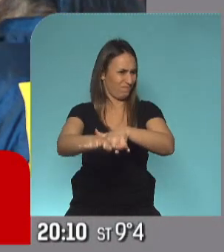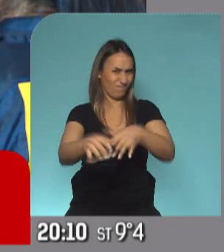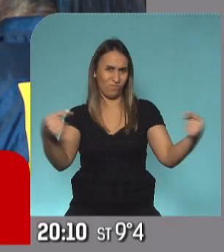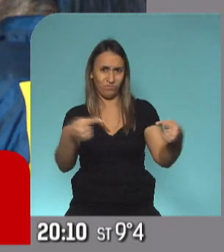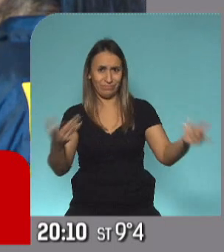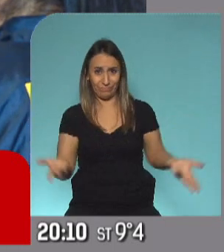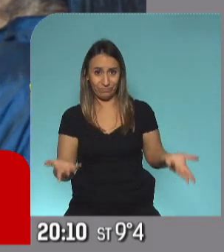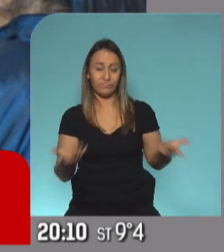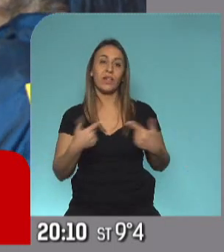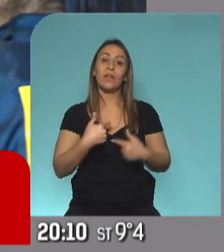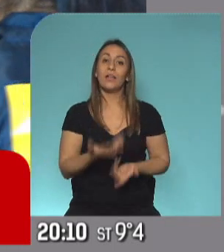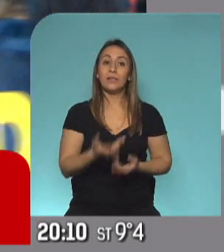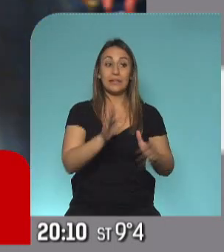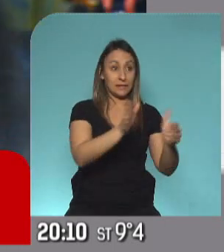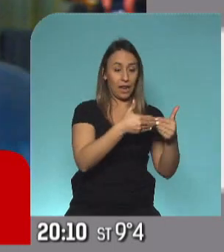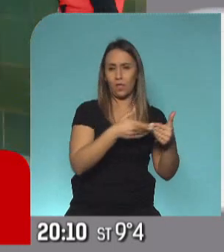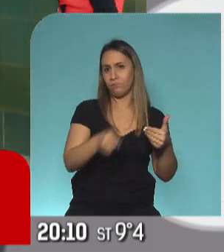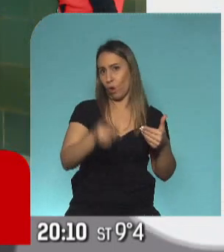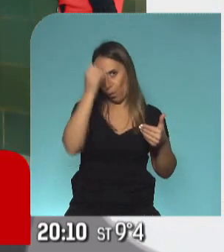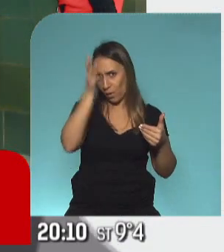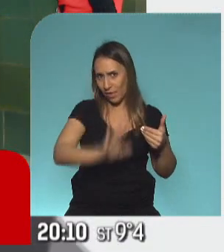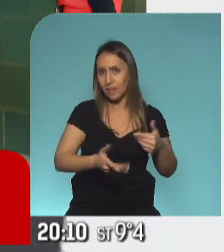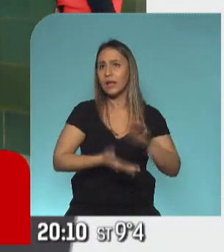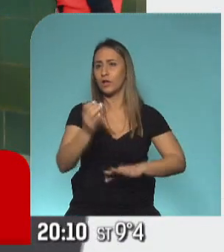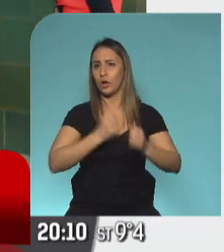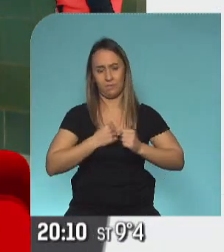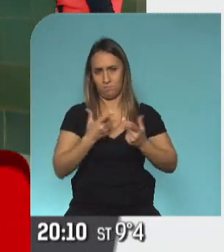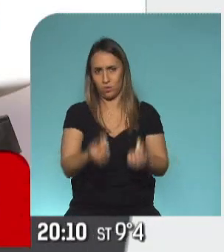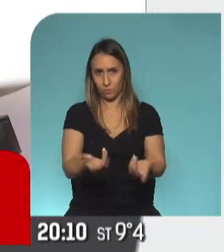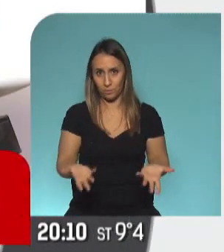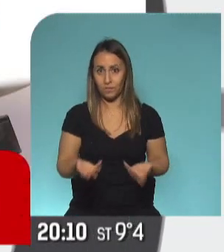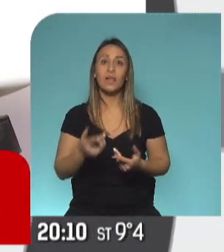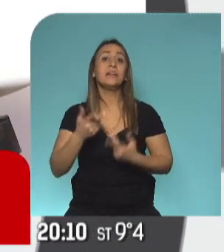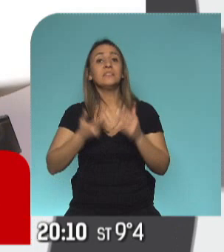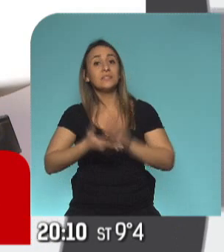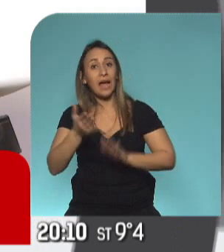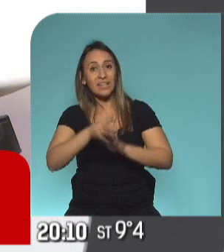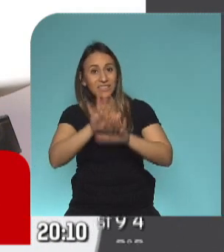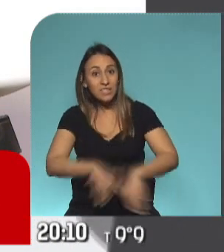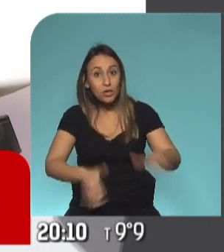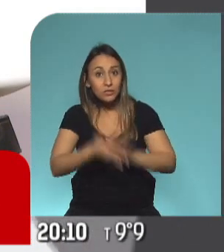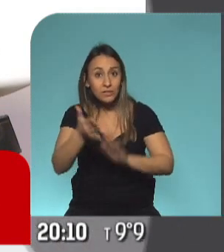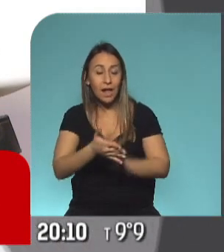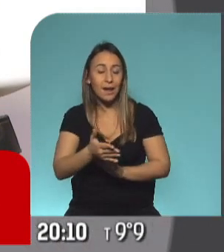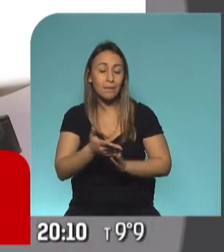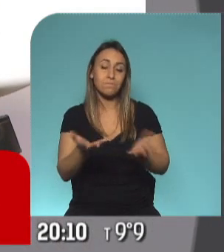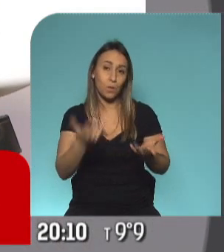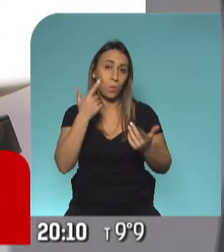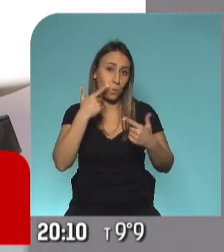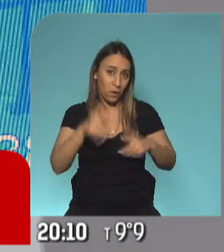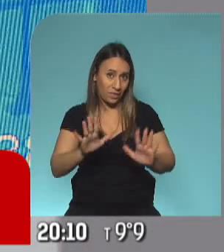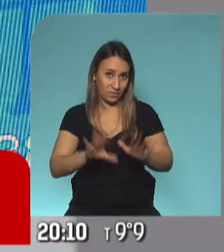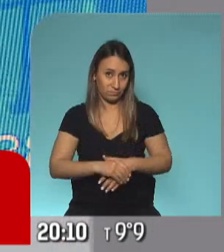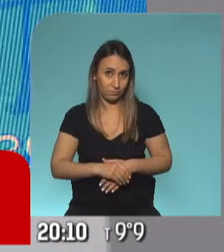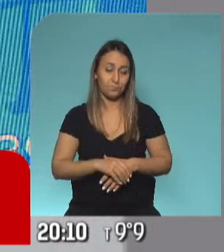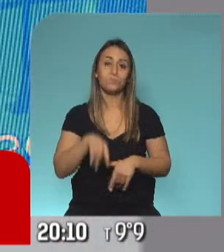olvidar. Te digo, las salidas de los fines de semana con los chicos pueden llegar a quedar o postergarse por lo que dure esta nueva fase. El Consejo